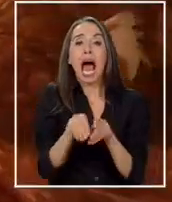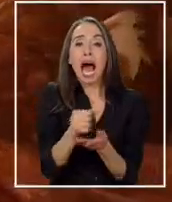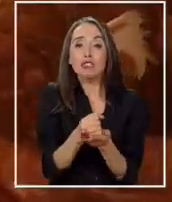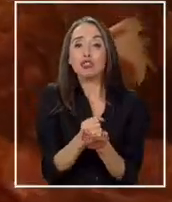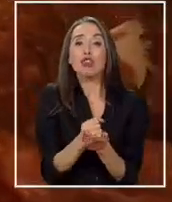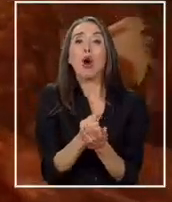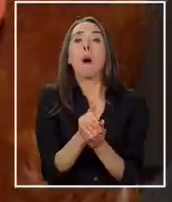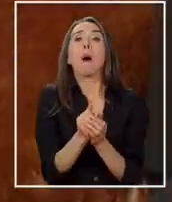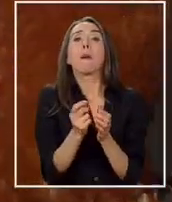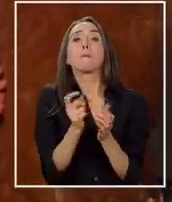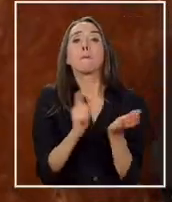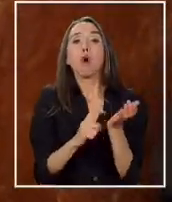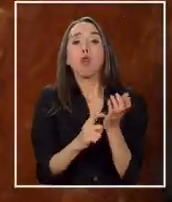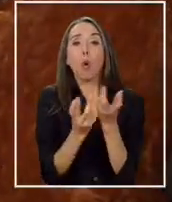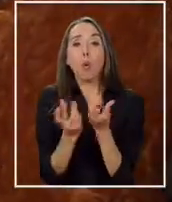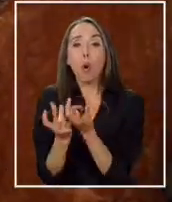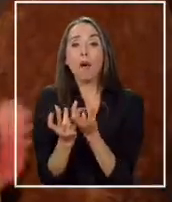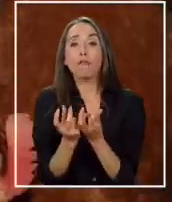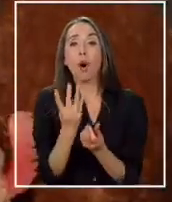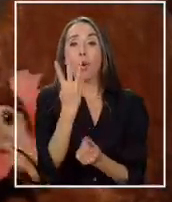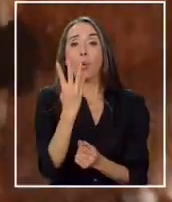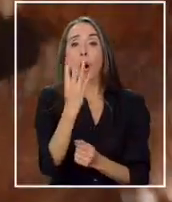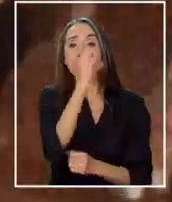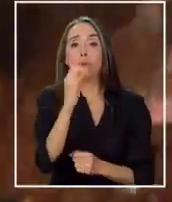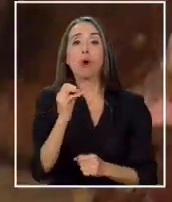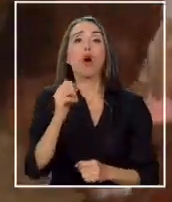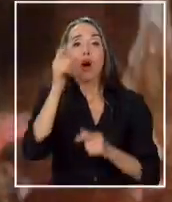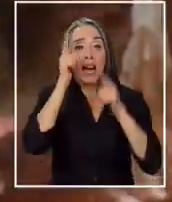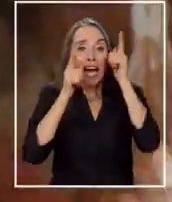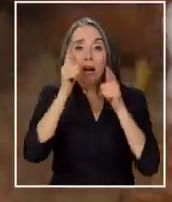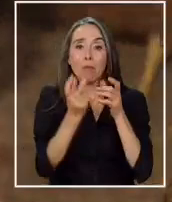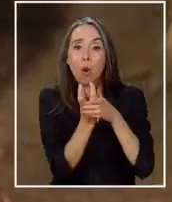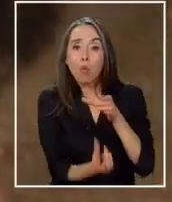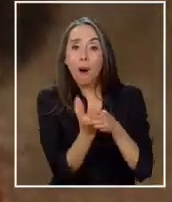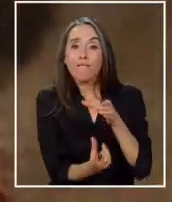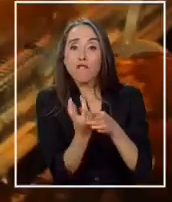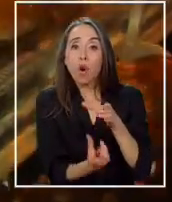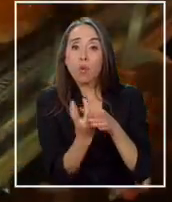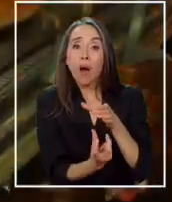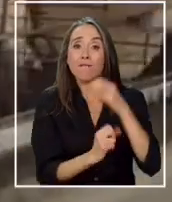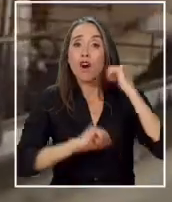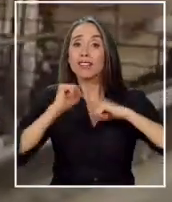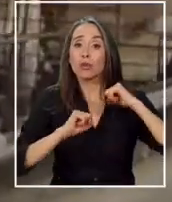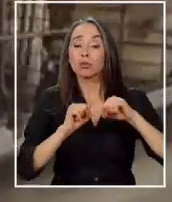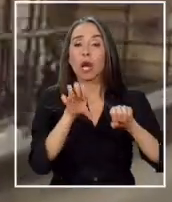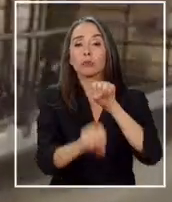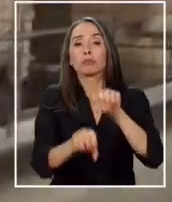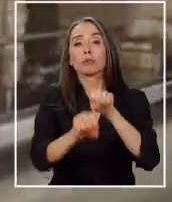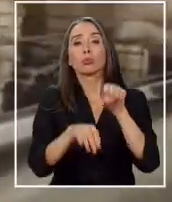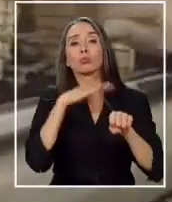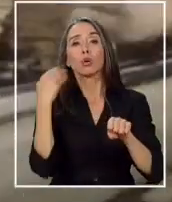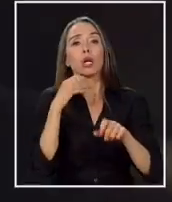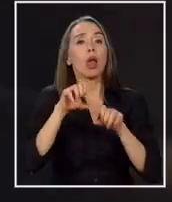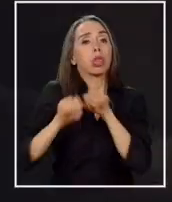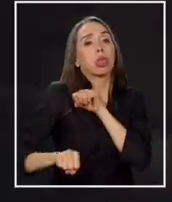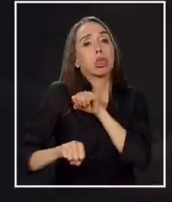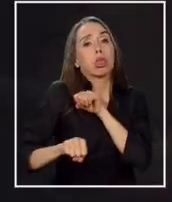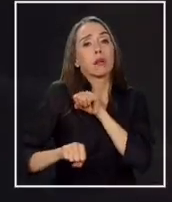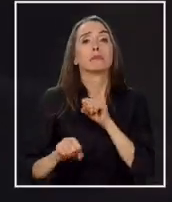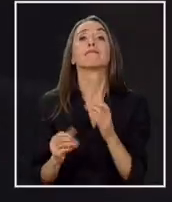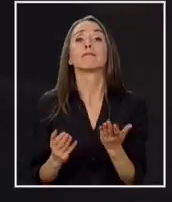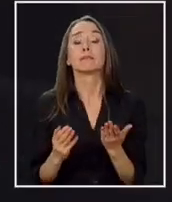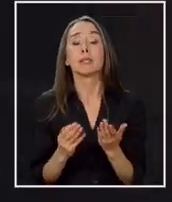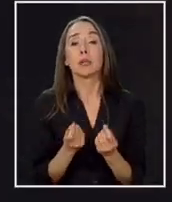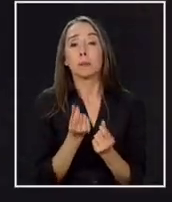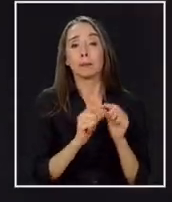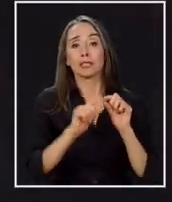Huevos, a sacrificar al 4% de gallinas ponedoras industriales a nivel nacional. Ya estaba alto el precio y yo creo que la mortalidad que estamos